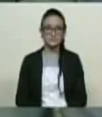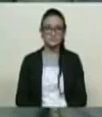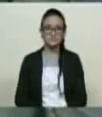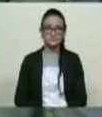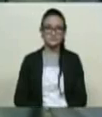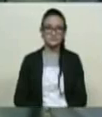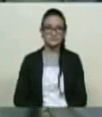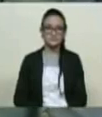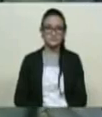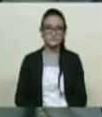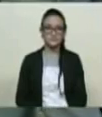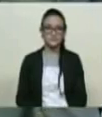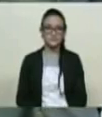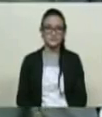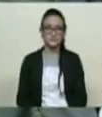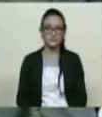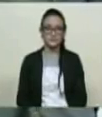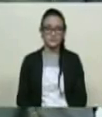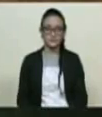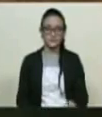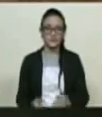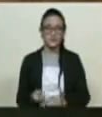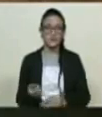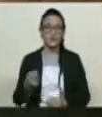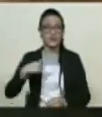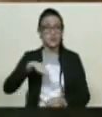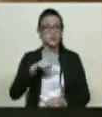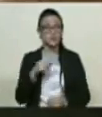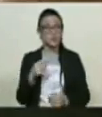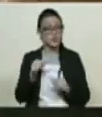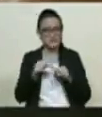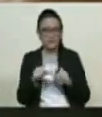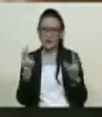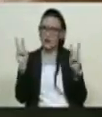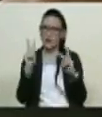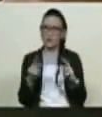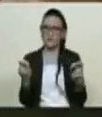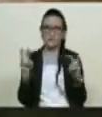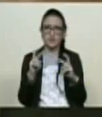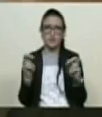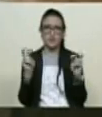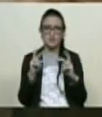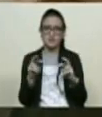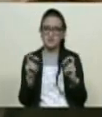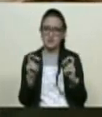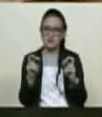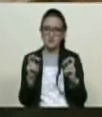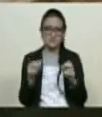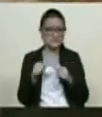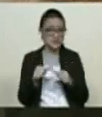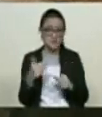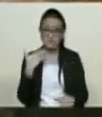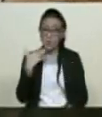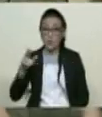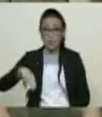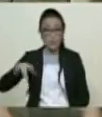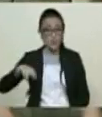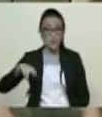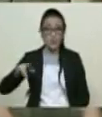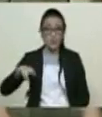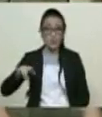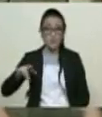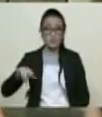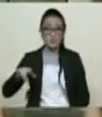Nosotros no hemos dejado de hacer, como dije, ninguna de las auditorías electorales de las que hemos